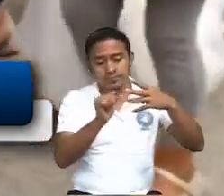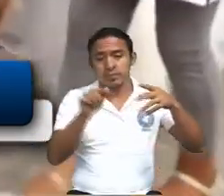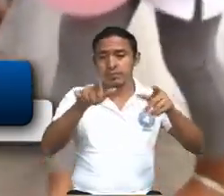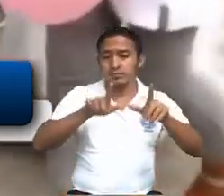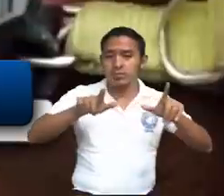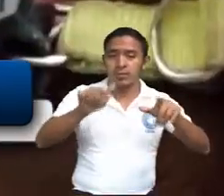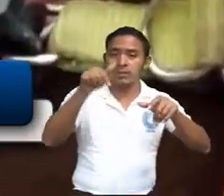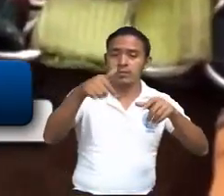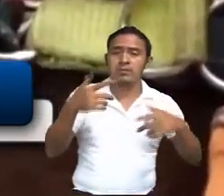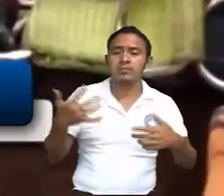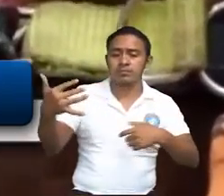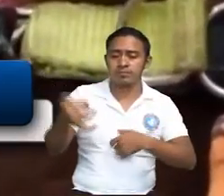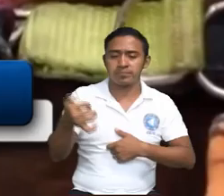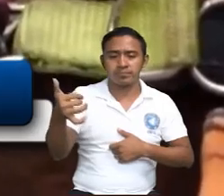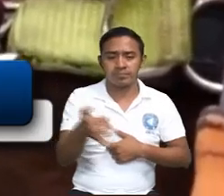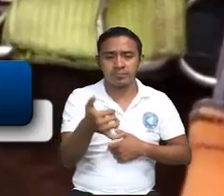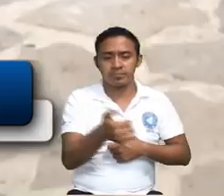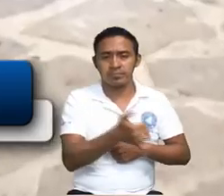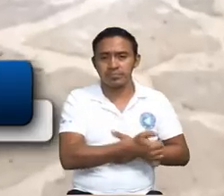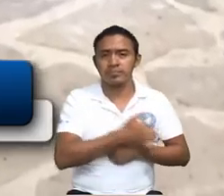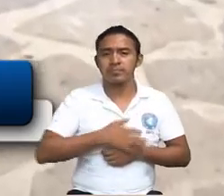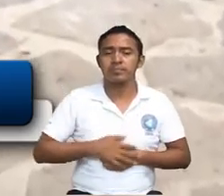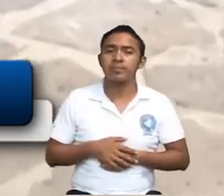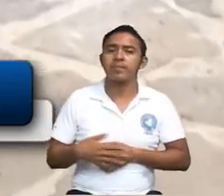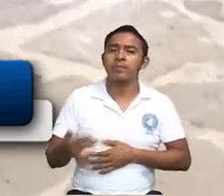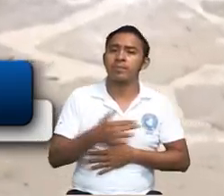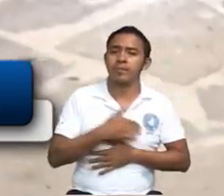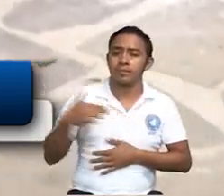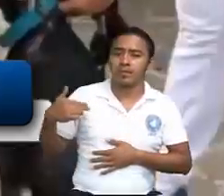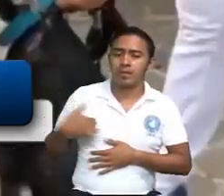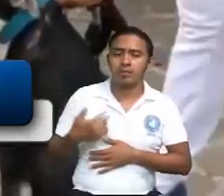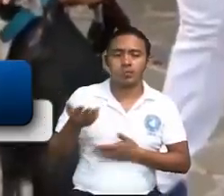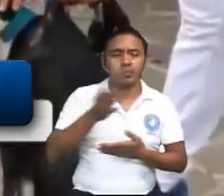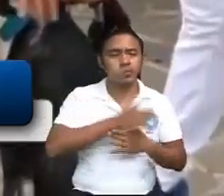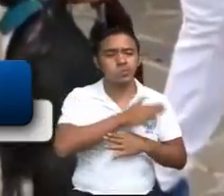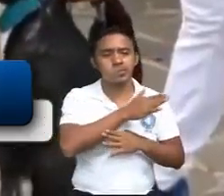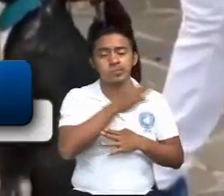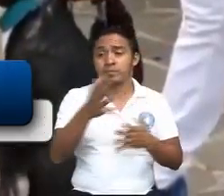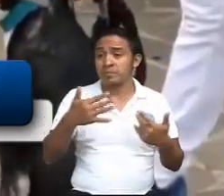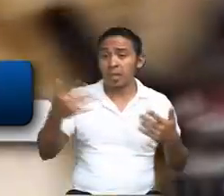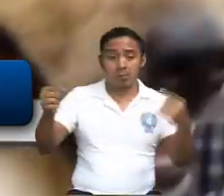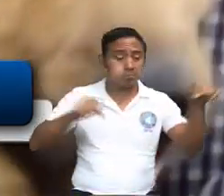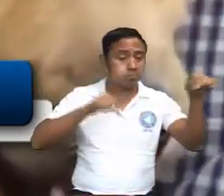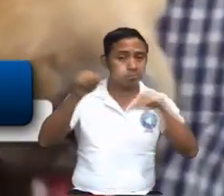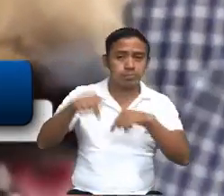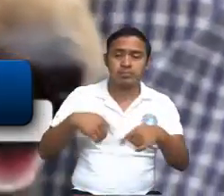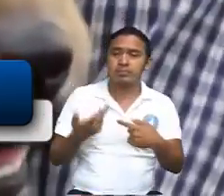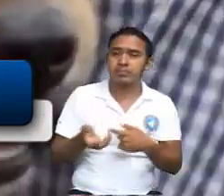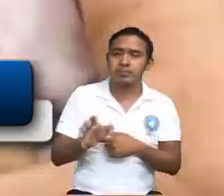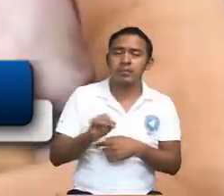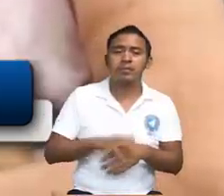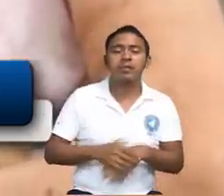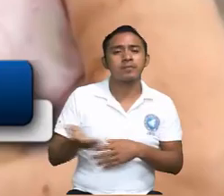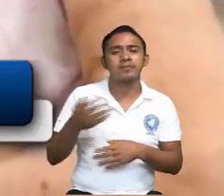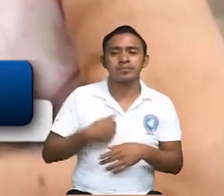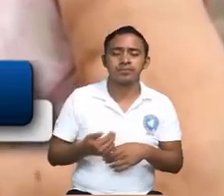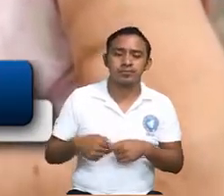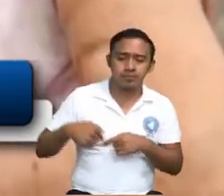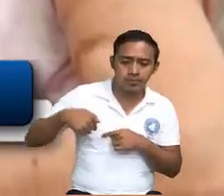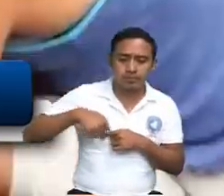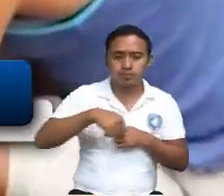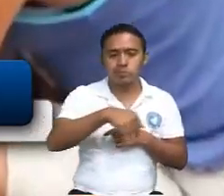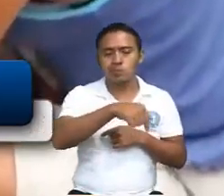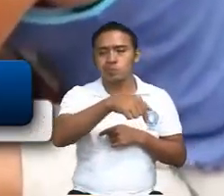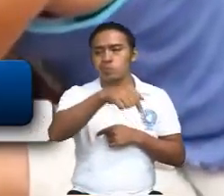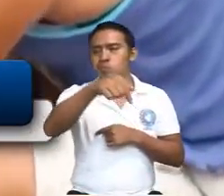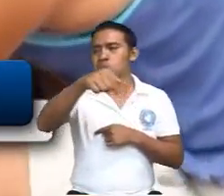estamos vacunando. Y hacemos también un rondín. Cuando ya no nos llegan los perritos, pues nos vamos en acuario, nos vamos moviendo